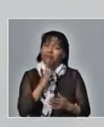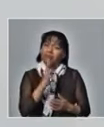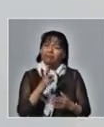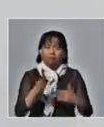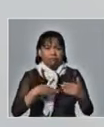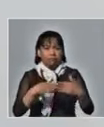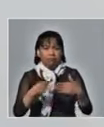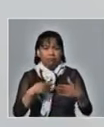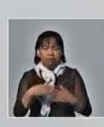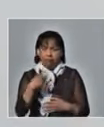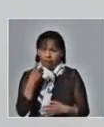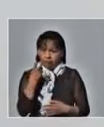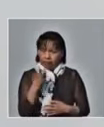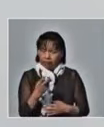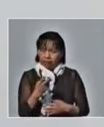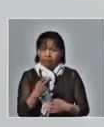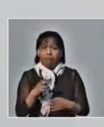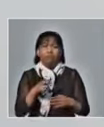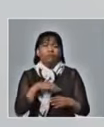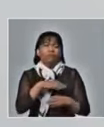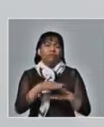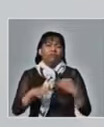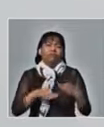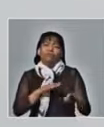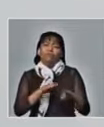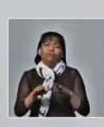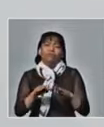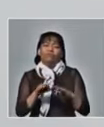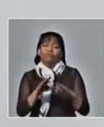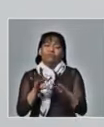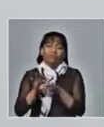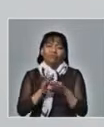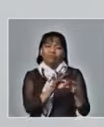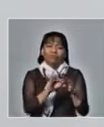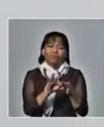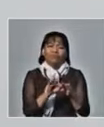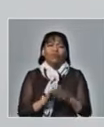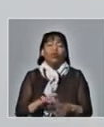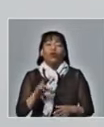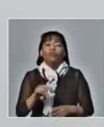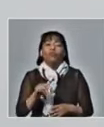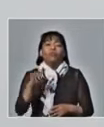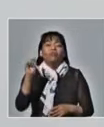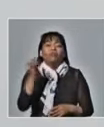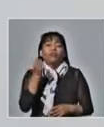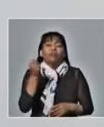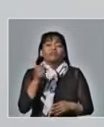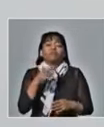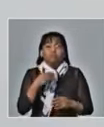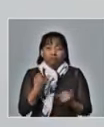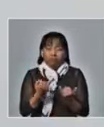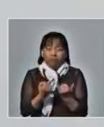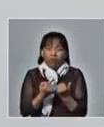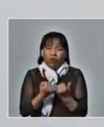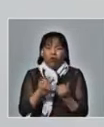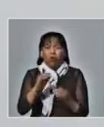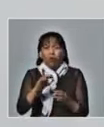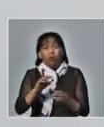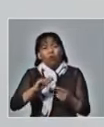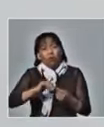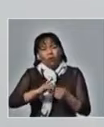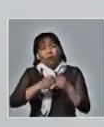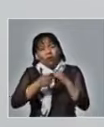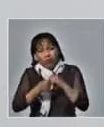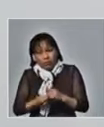modernas. Por eso vamos a trabajar de la mano de este sector, no solo con tecnificación, sino también con reconversión de